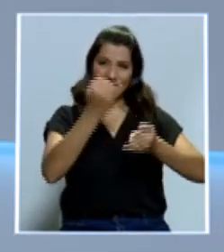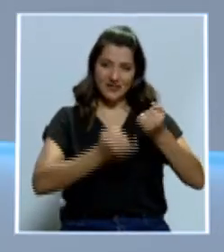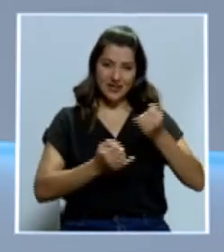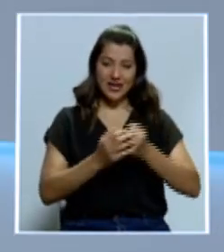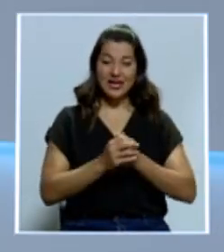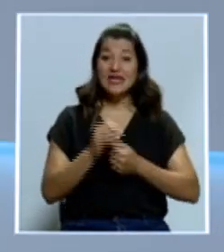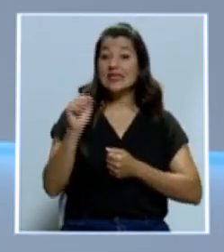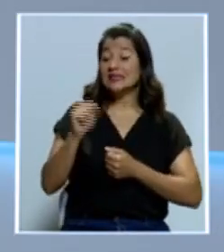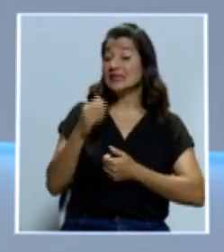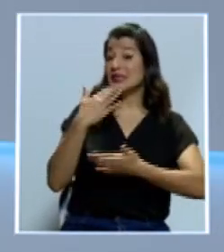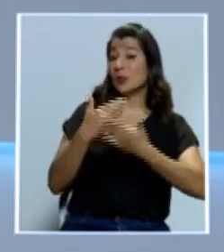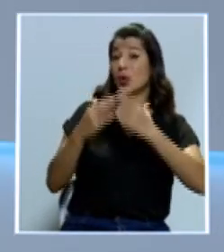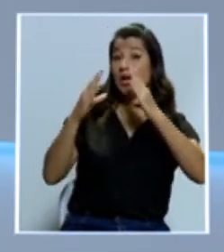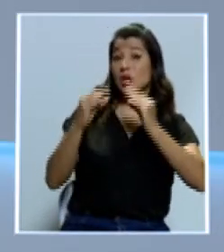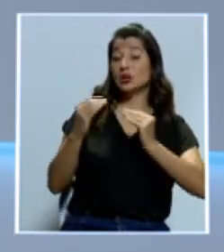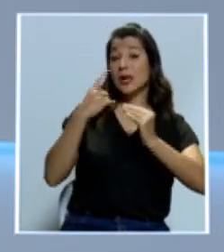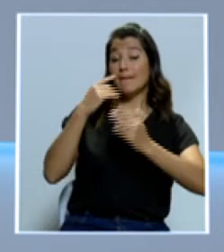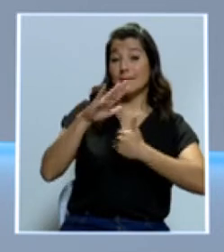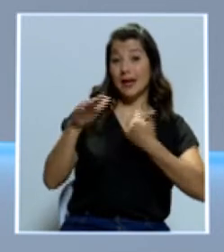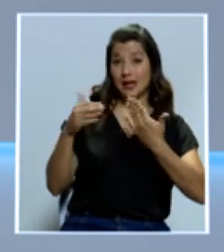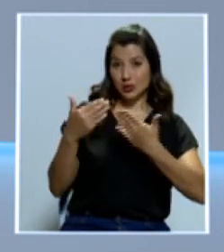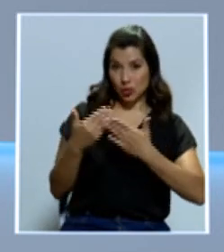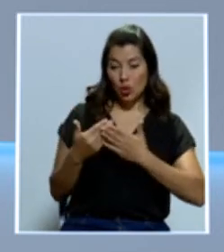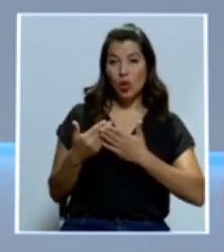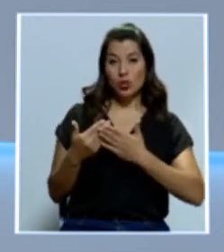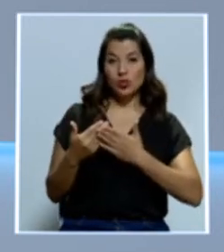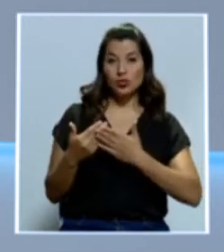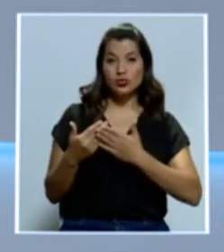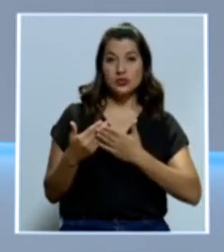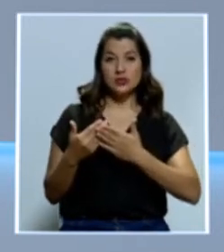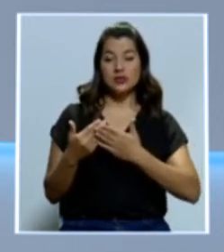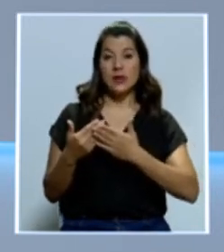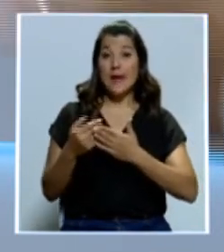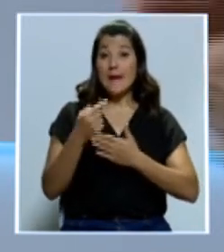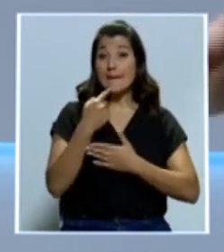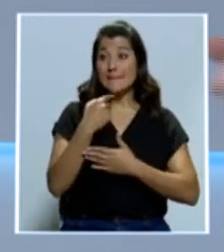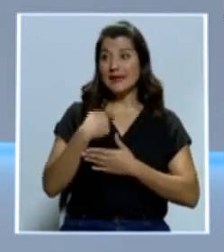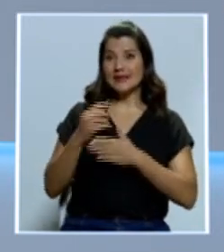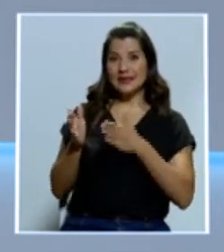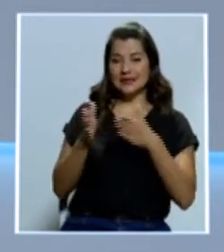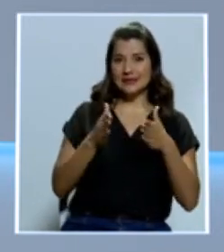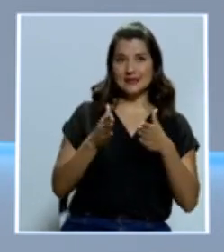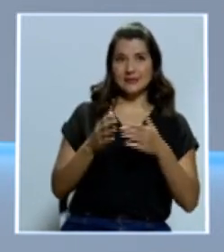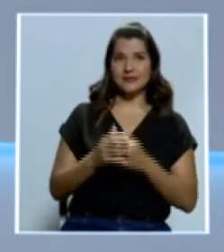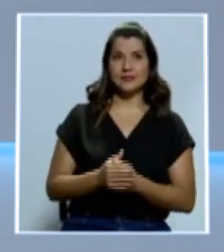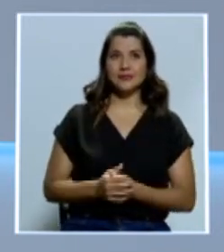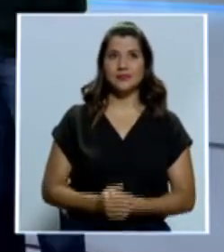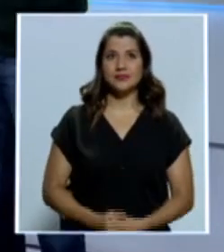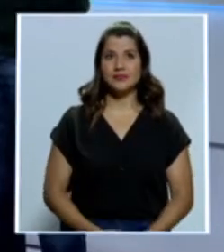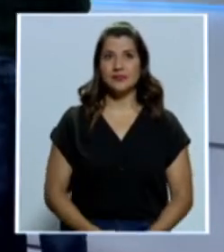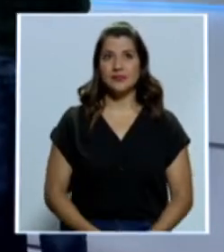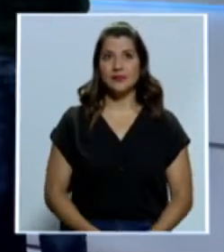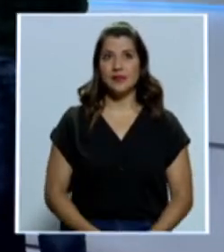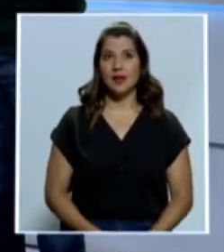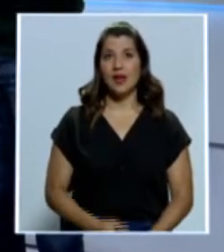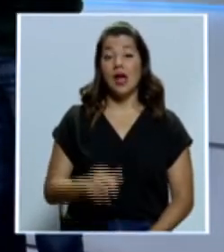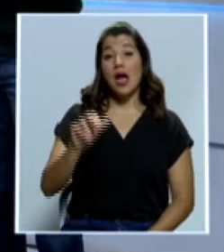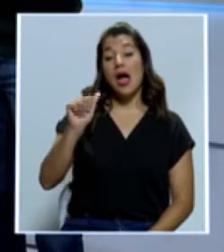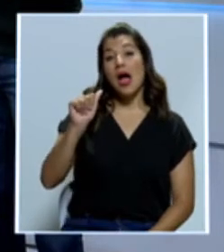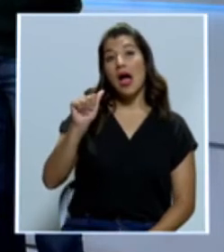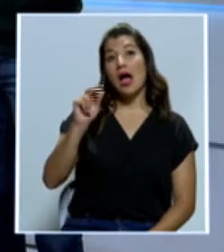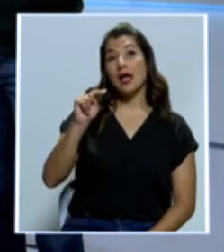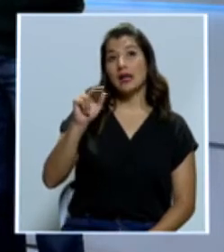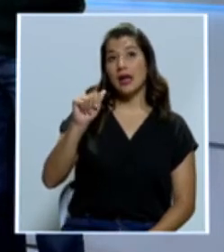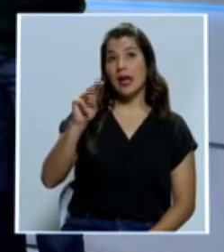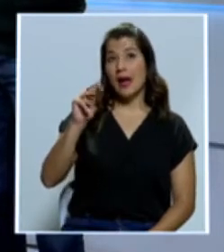buenas noches para todos. Un paso hacia la izquierda, me dicen, vamos a la izquierda. Ahora sí, aquí estamos. Vean, mi estimada Ana Marta, le voy a